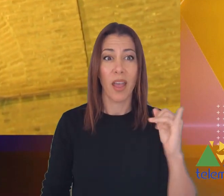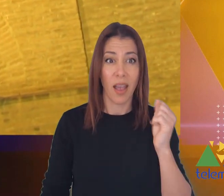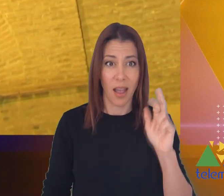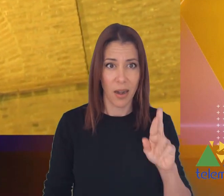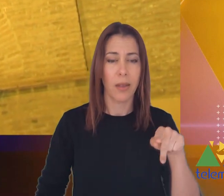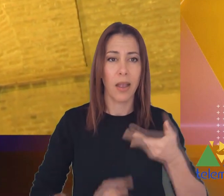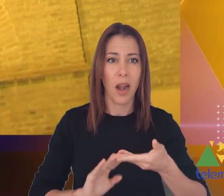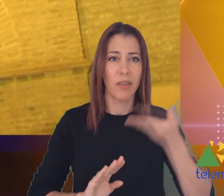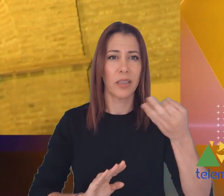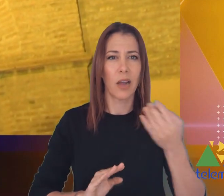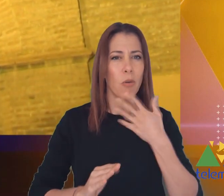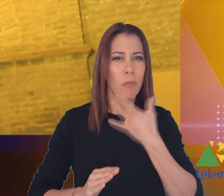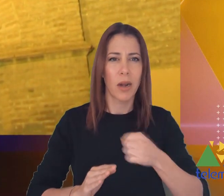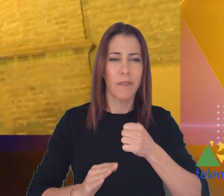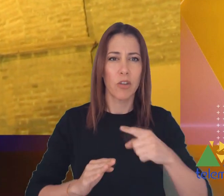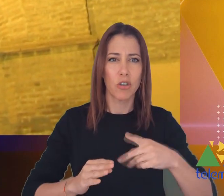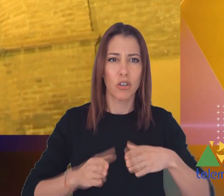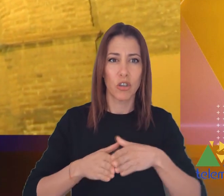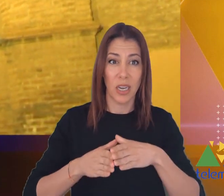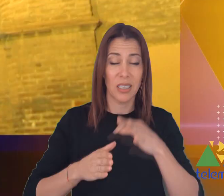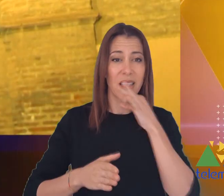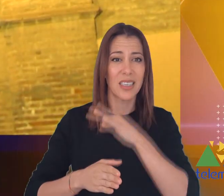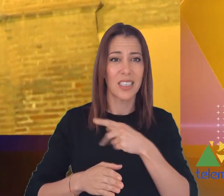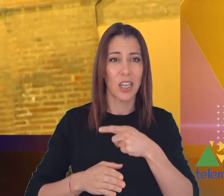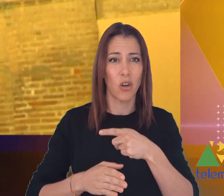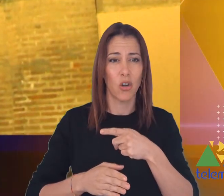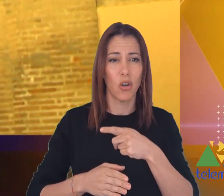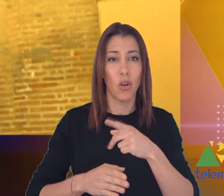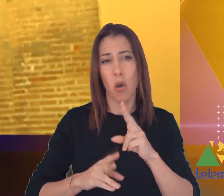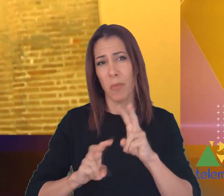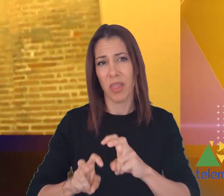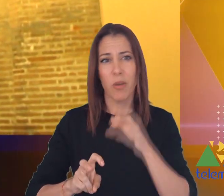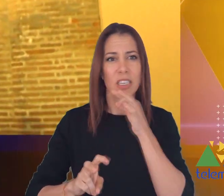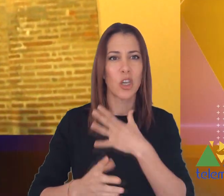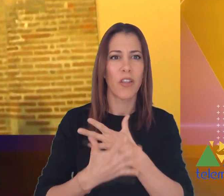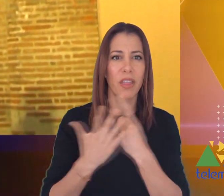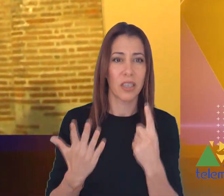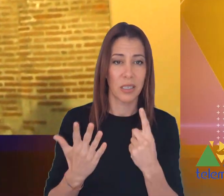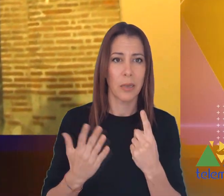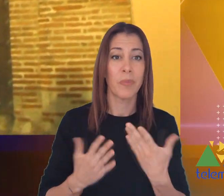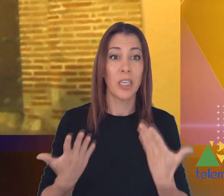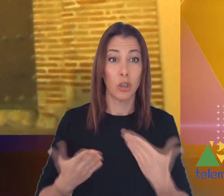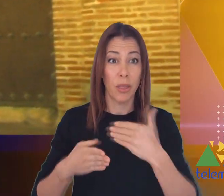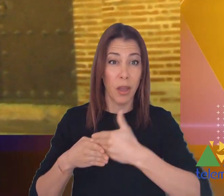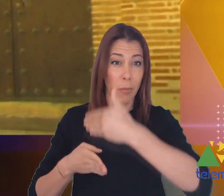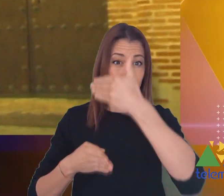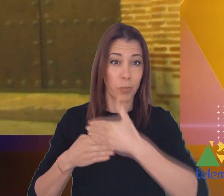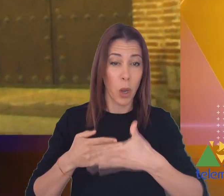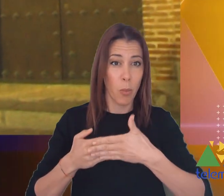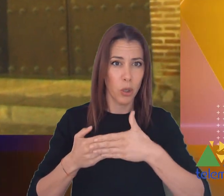que levantaron esta magnífica iglesia de principios del siglo XVI. Es una portada que